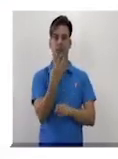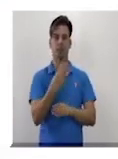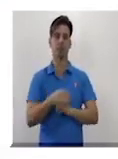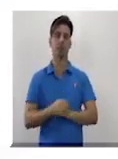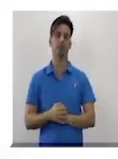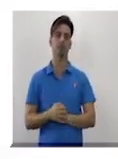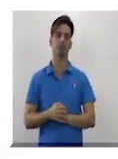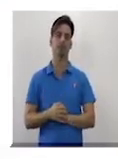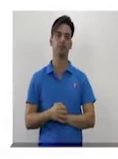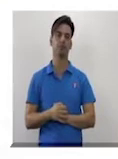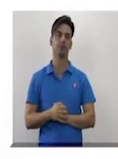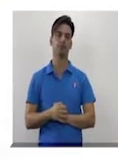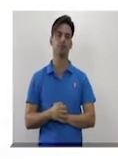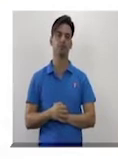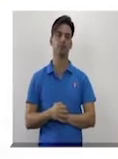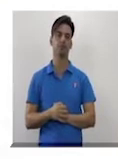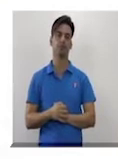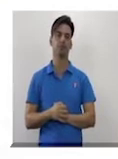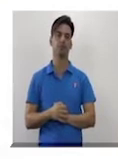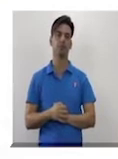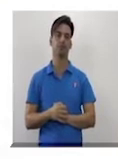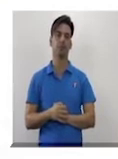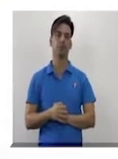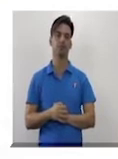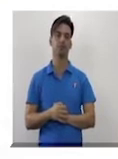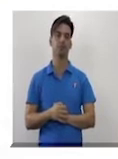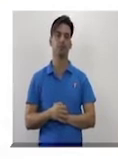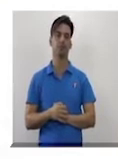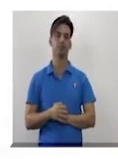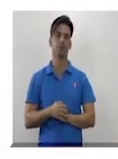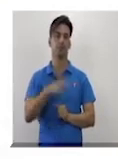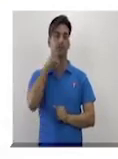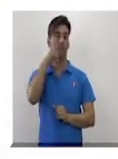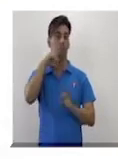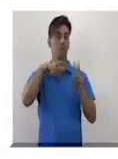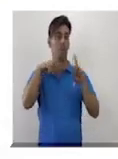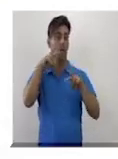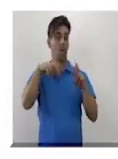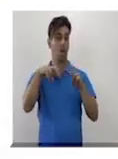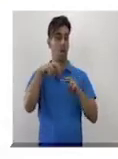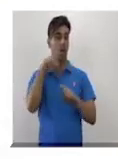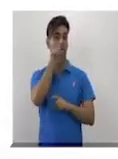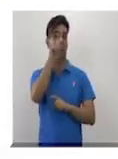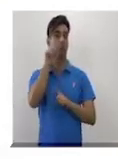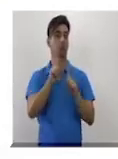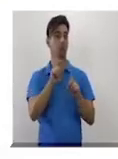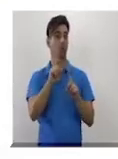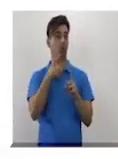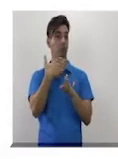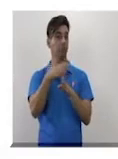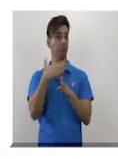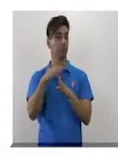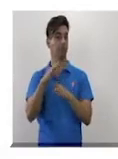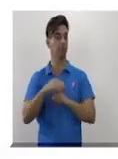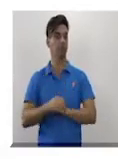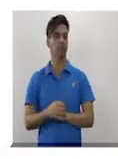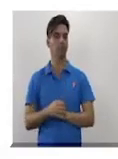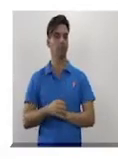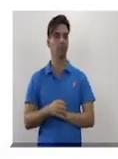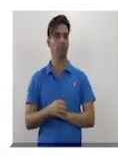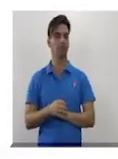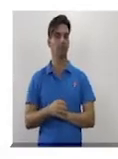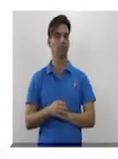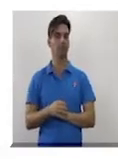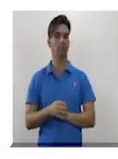tornillo. Entonces, tenemos varias incógnitas porque no conocemos el volumen de ninguno de estos